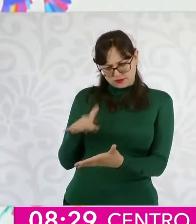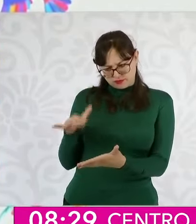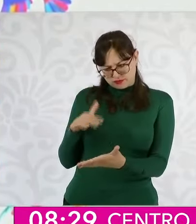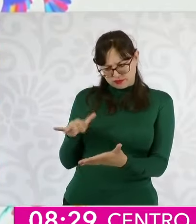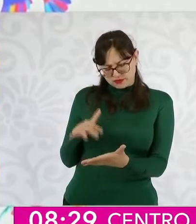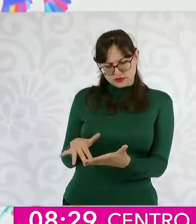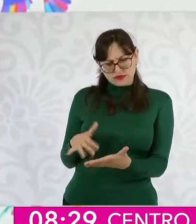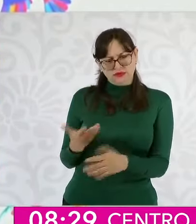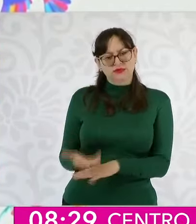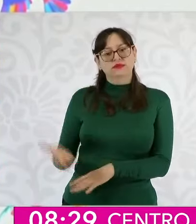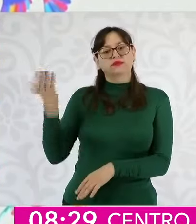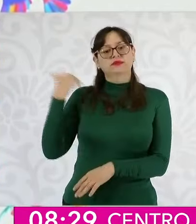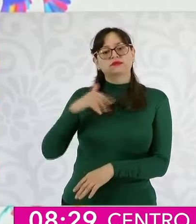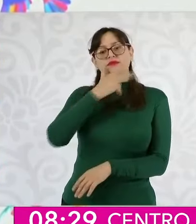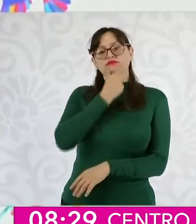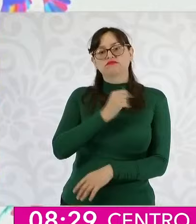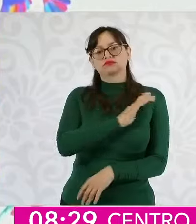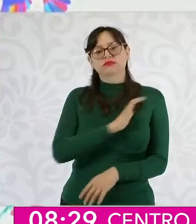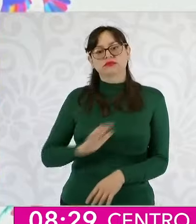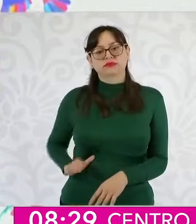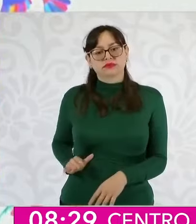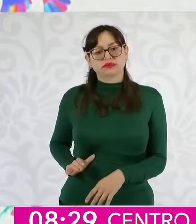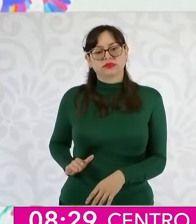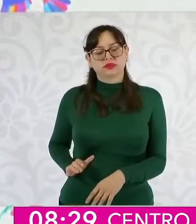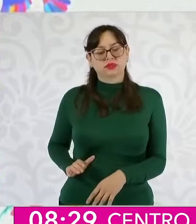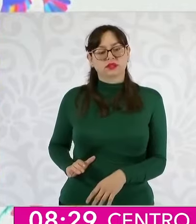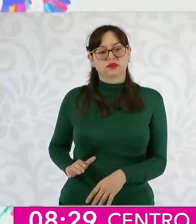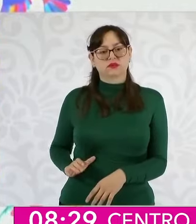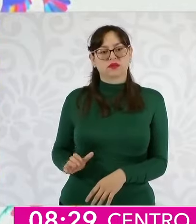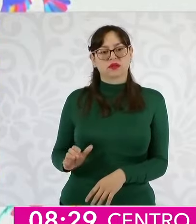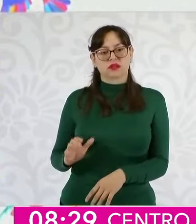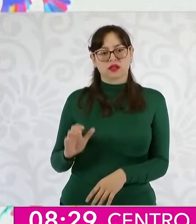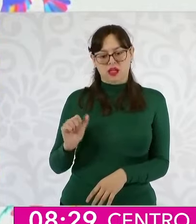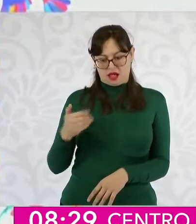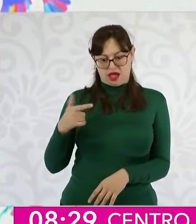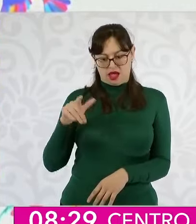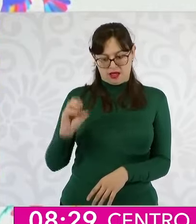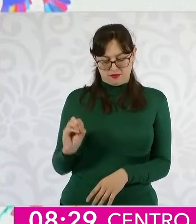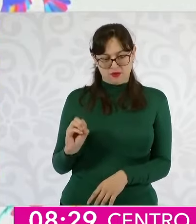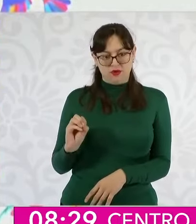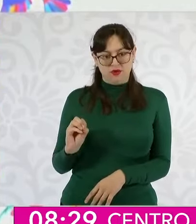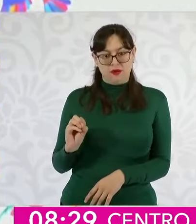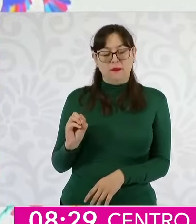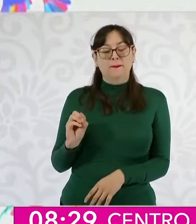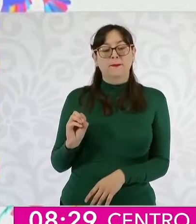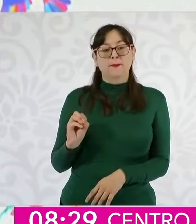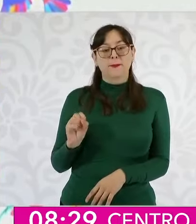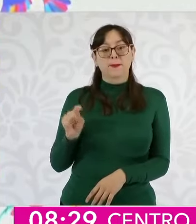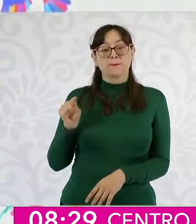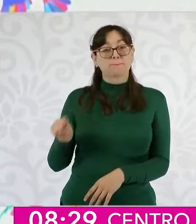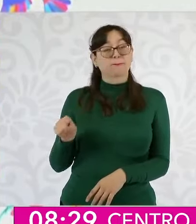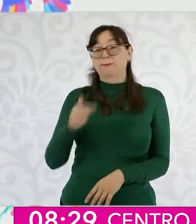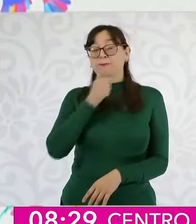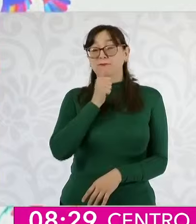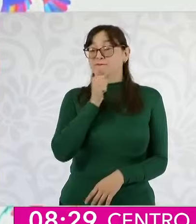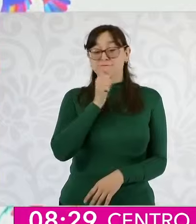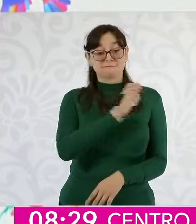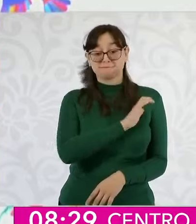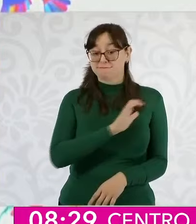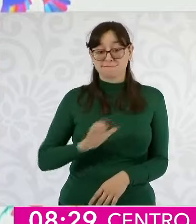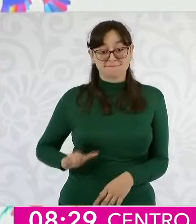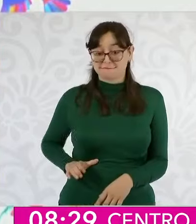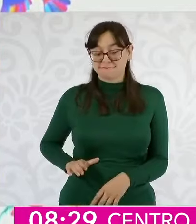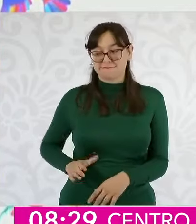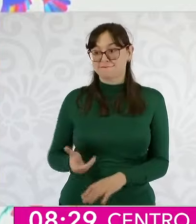era candidato, el dirigente de Morena, Andrés Manuel López Obrador, cuando Trump